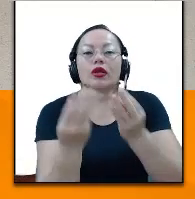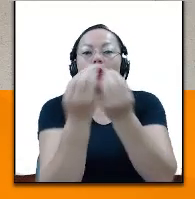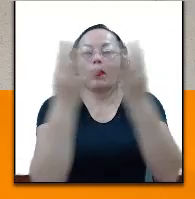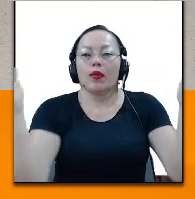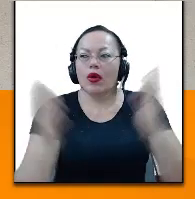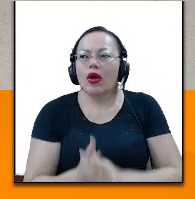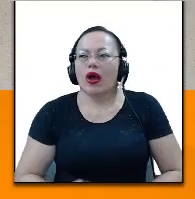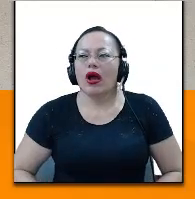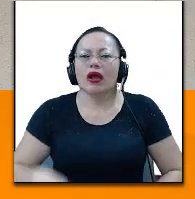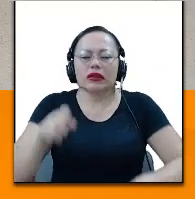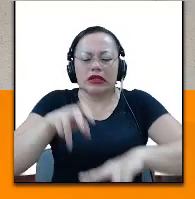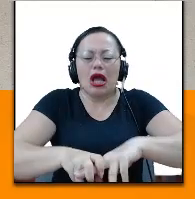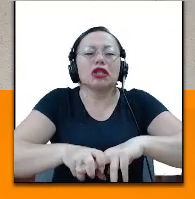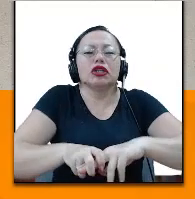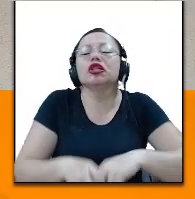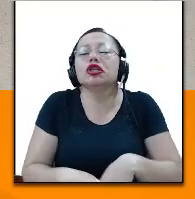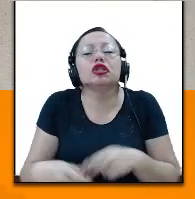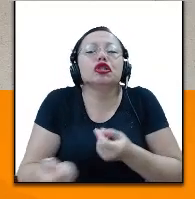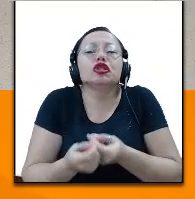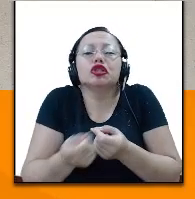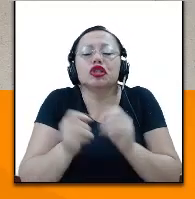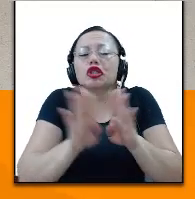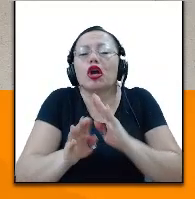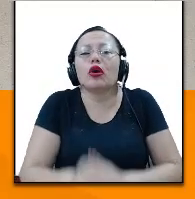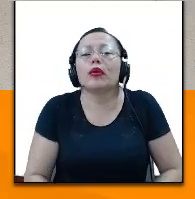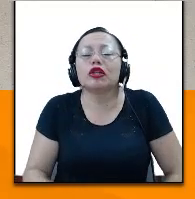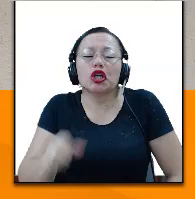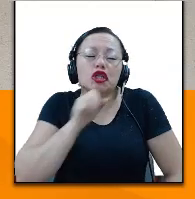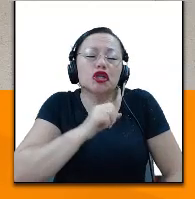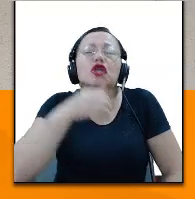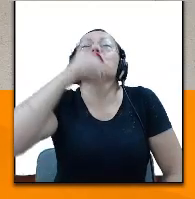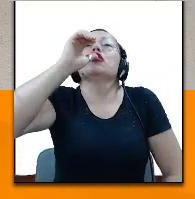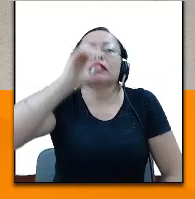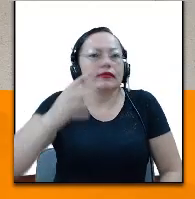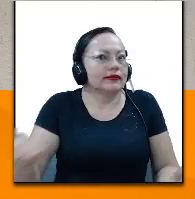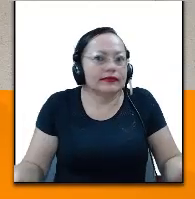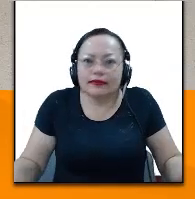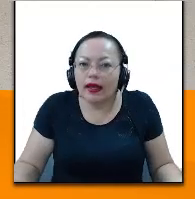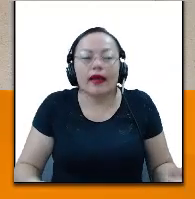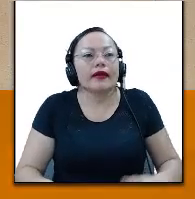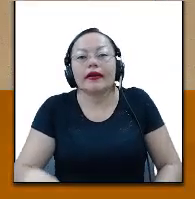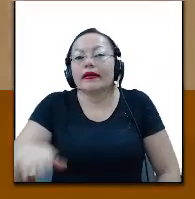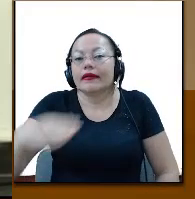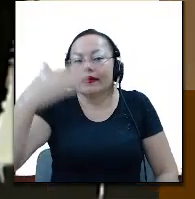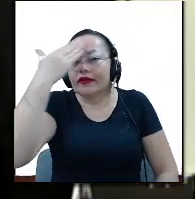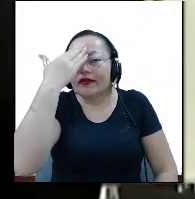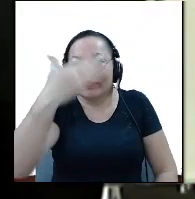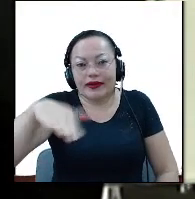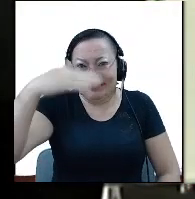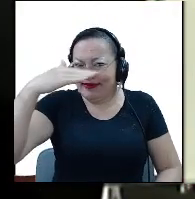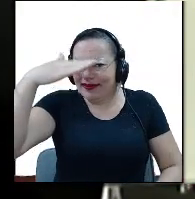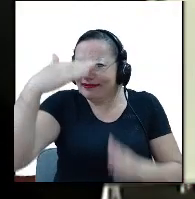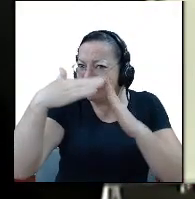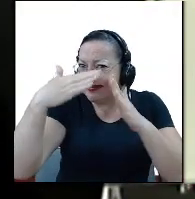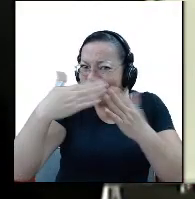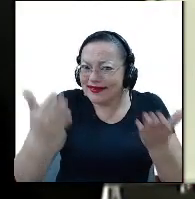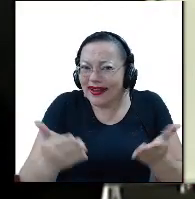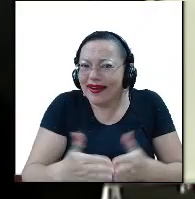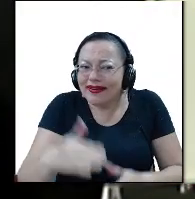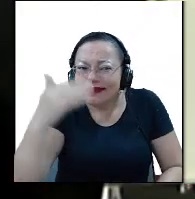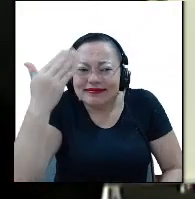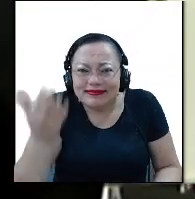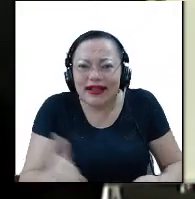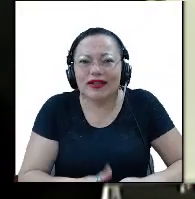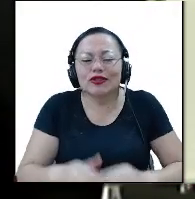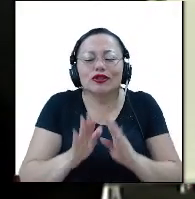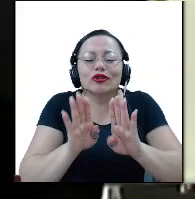público. Ay, ¿qué es que estoy sentado en el andén? Eso ya es público. El andén está frente a su casa, pero a usted no le pertenece. Si usted está sentado en el